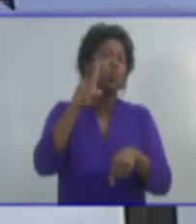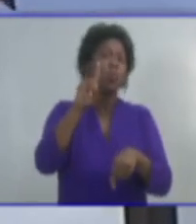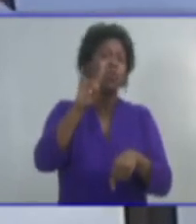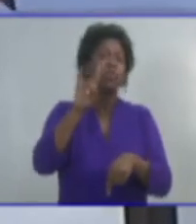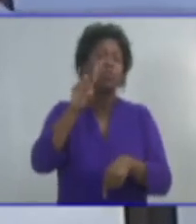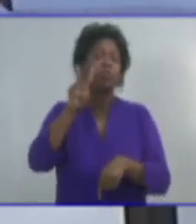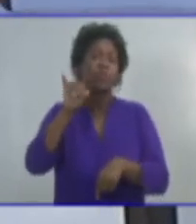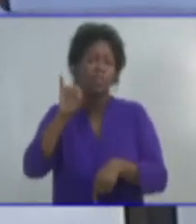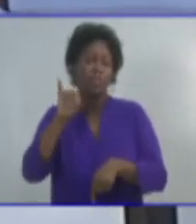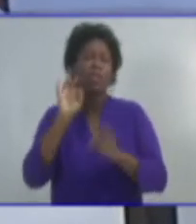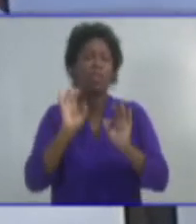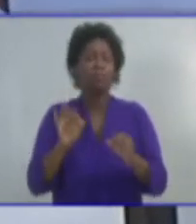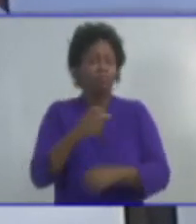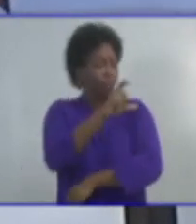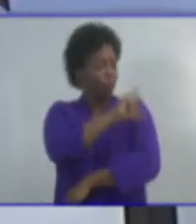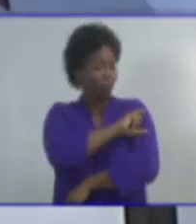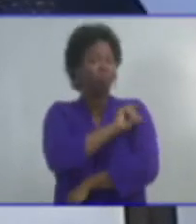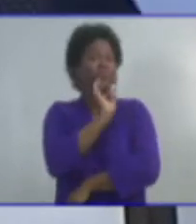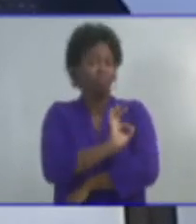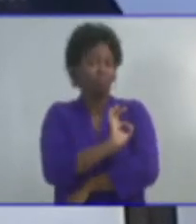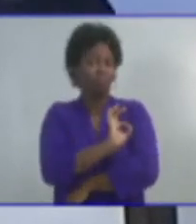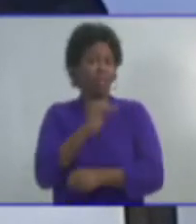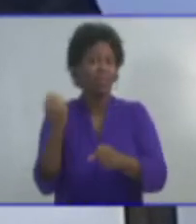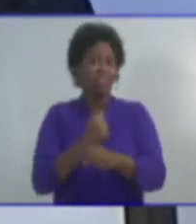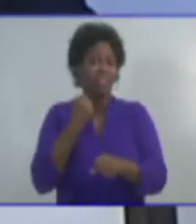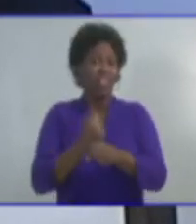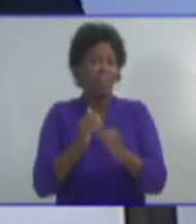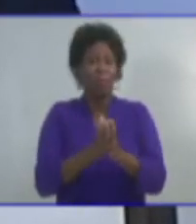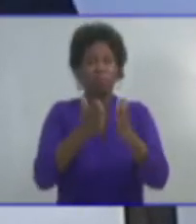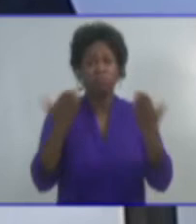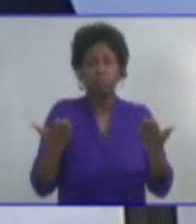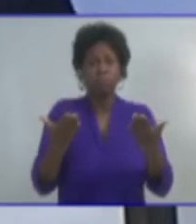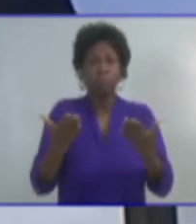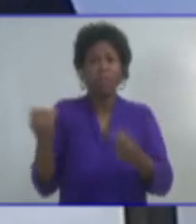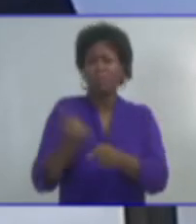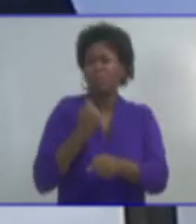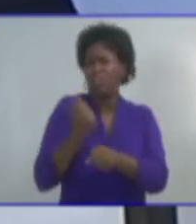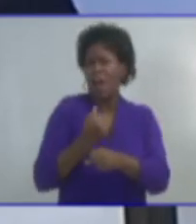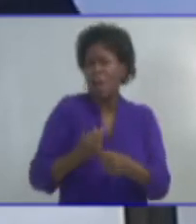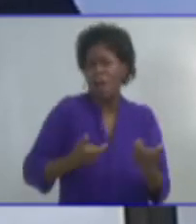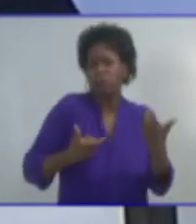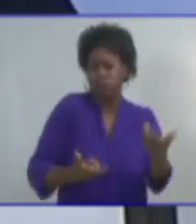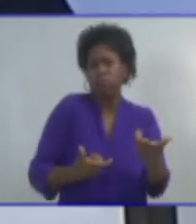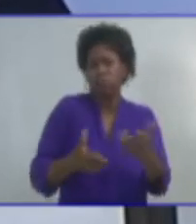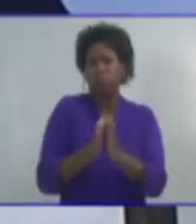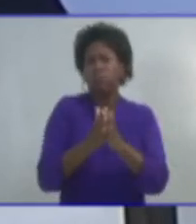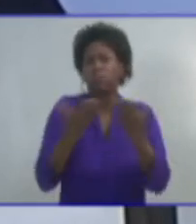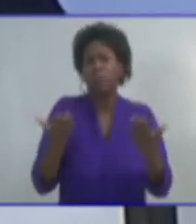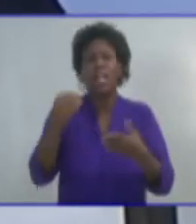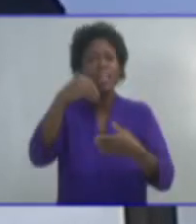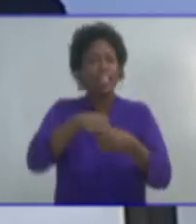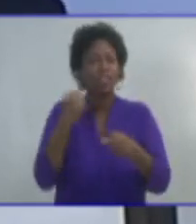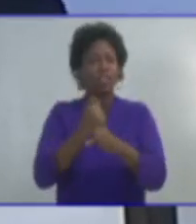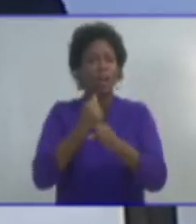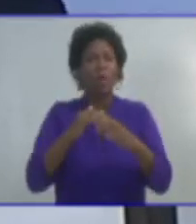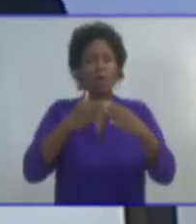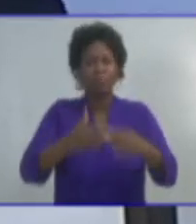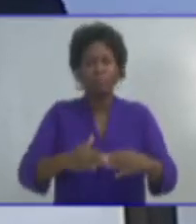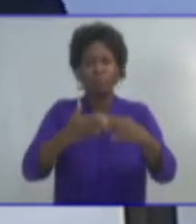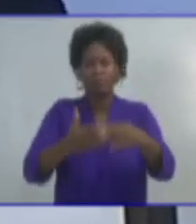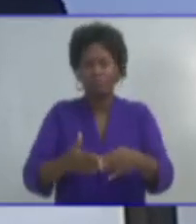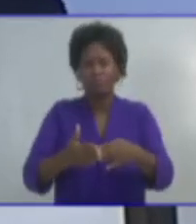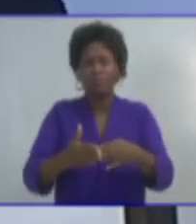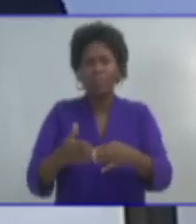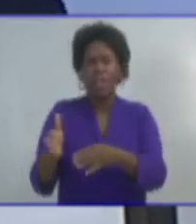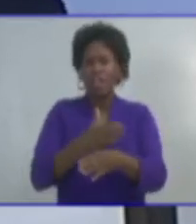de julio de 1953. Trabajó en las revistas Bohemia y Verde Olivo, así como en el periódico Granma. Escribió varias novelas